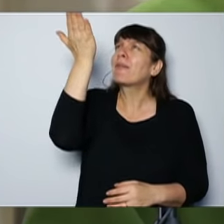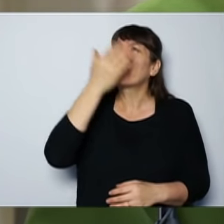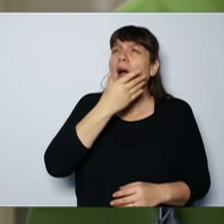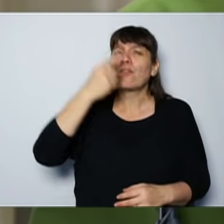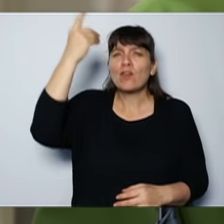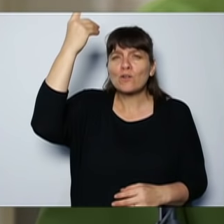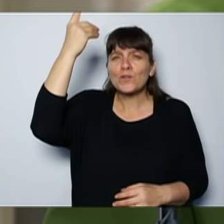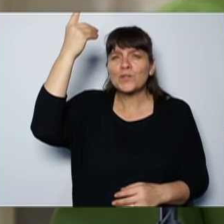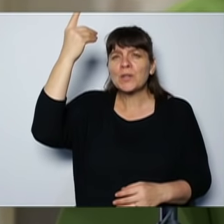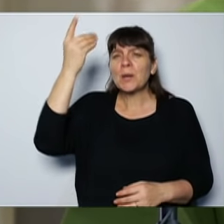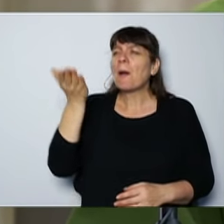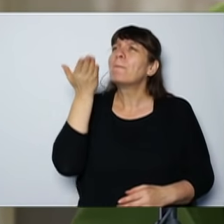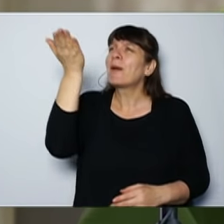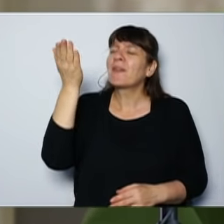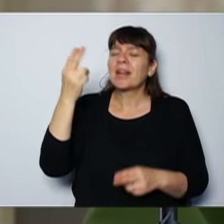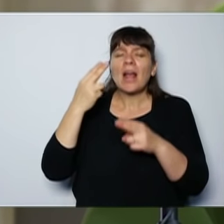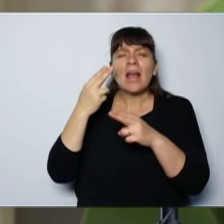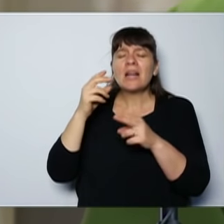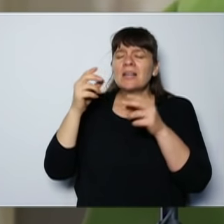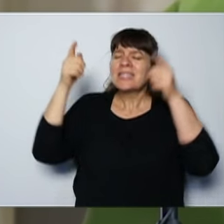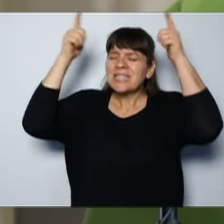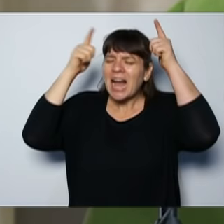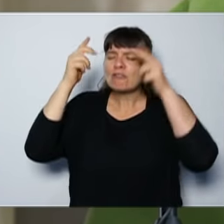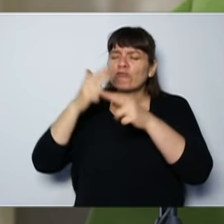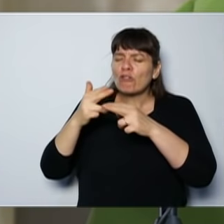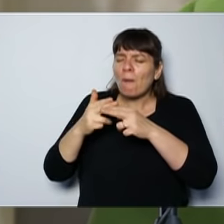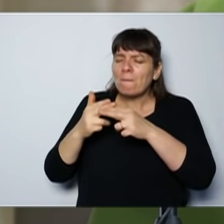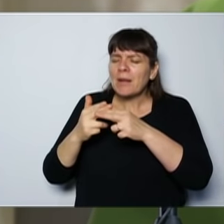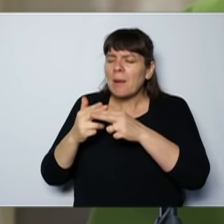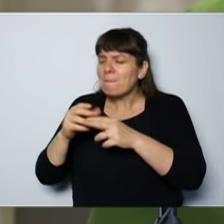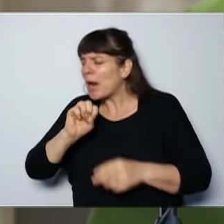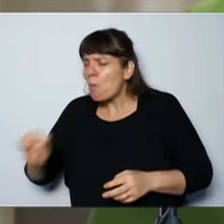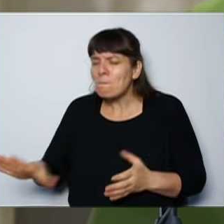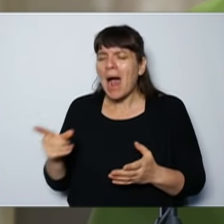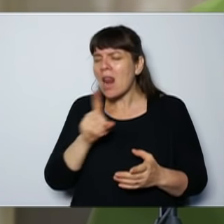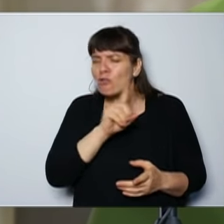Dios, invocar el santo nombre de Dios y hacer un mal.